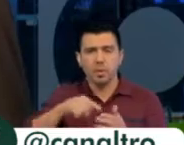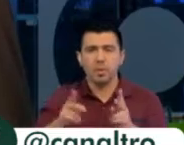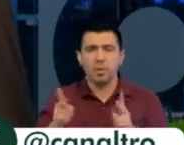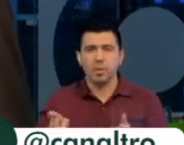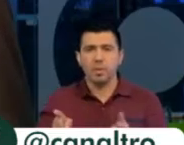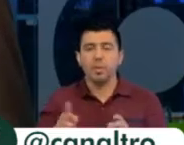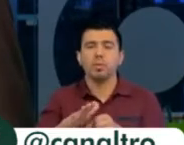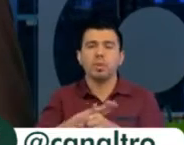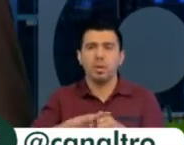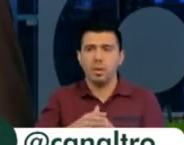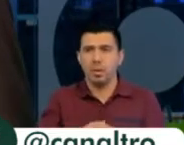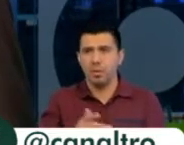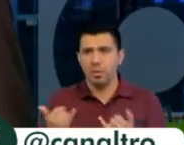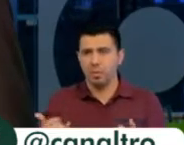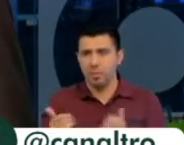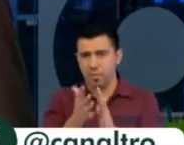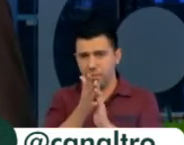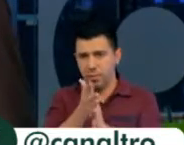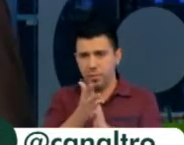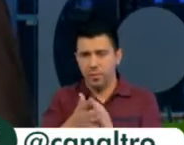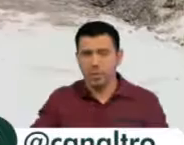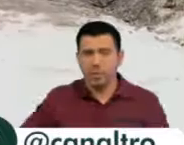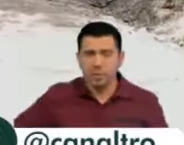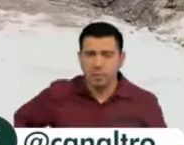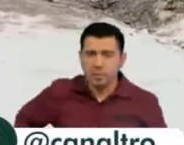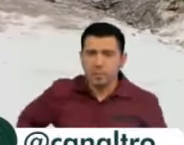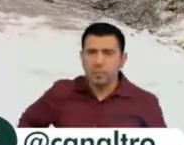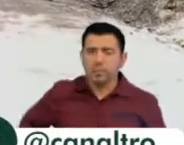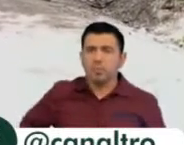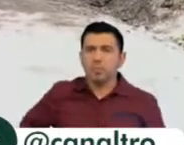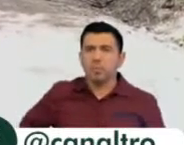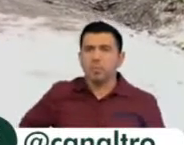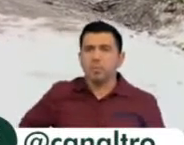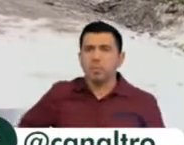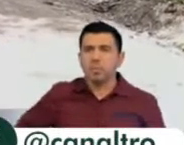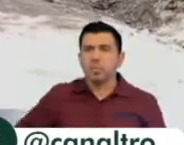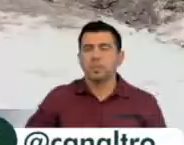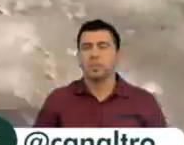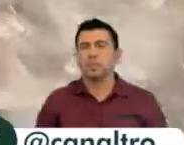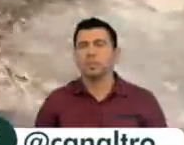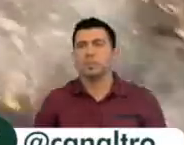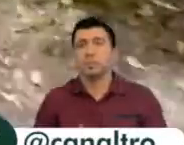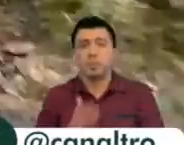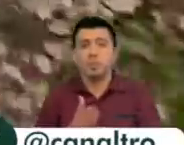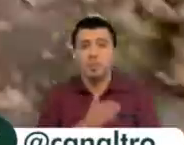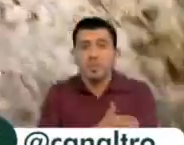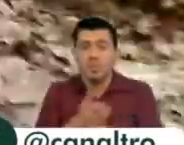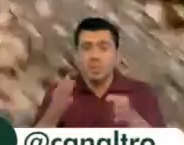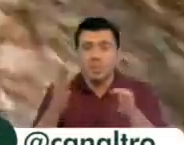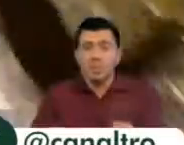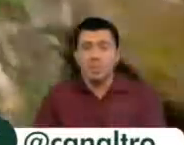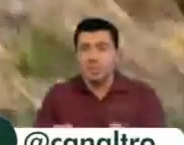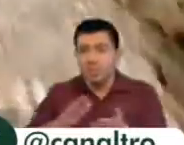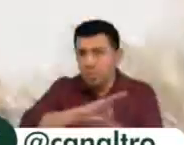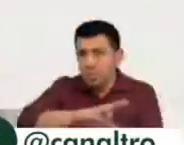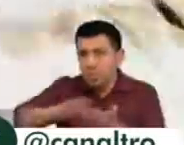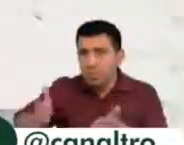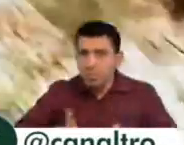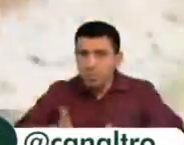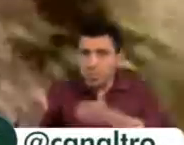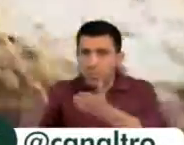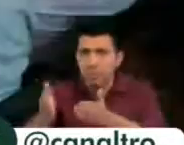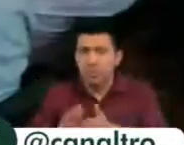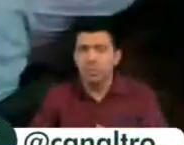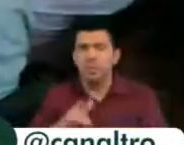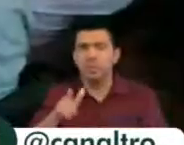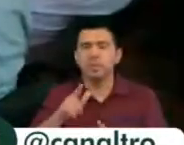que hemos preparado para Oriente Noticias. Ante el incumplimiento en el inicio de la pavimentación de la vía Suratá, California, el